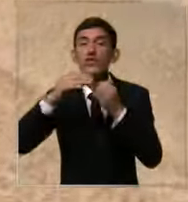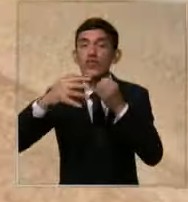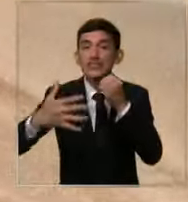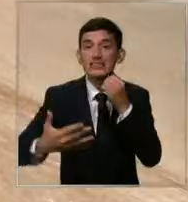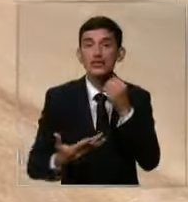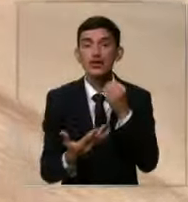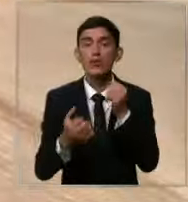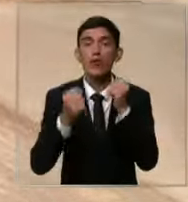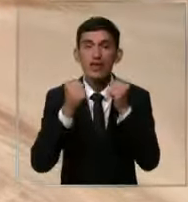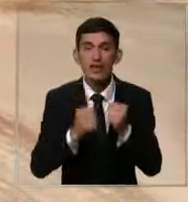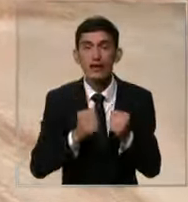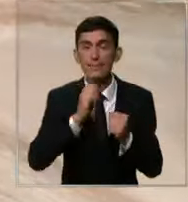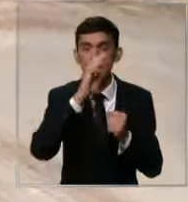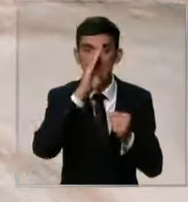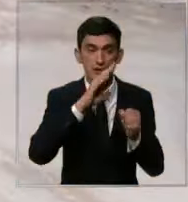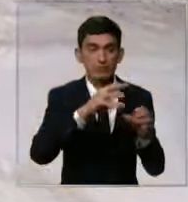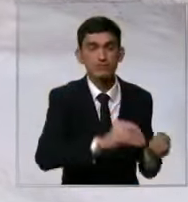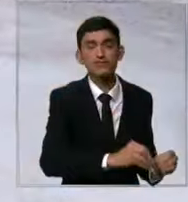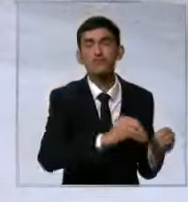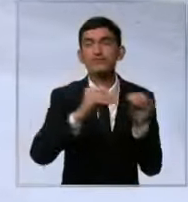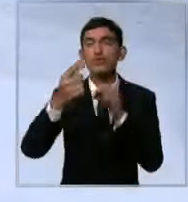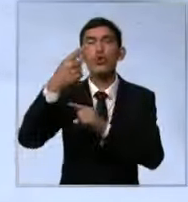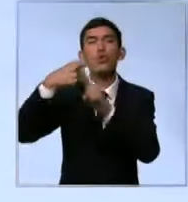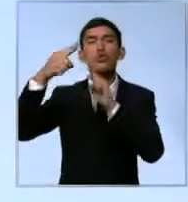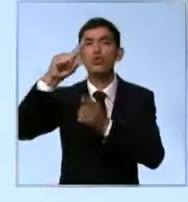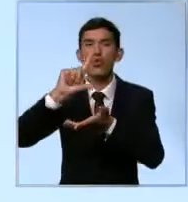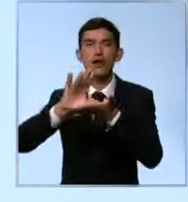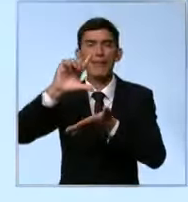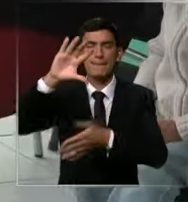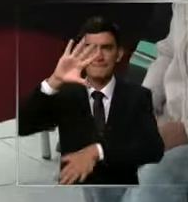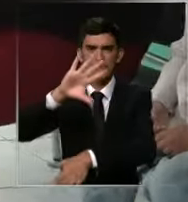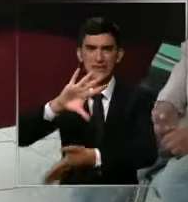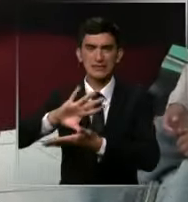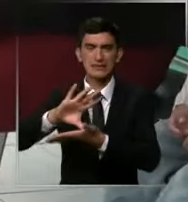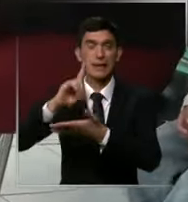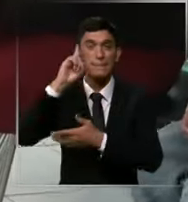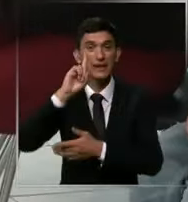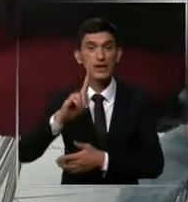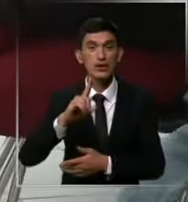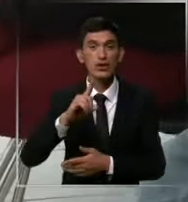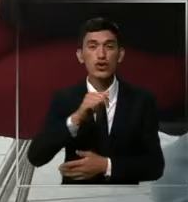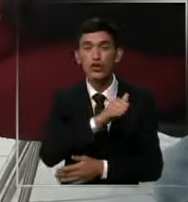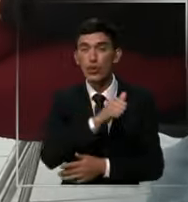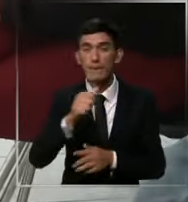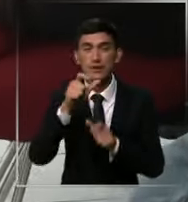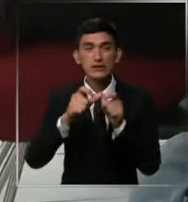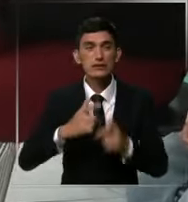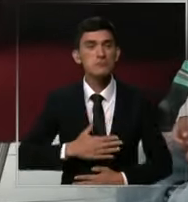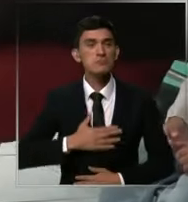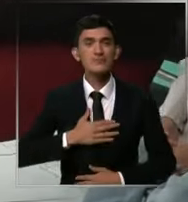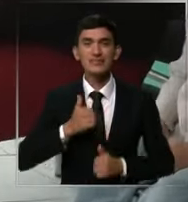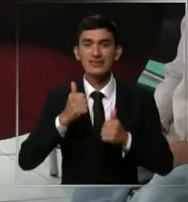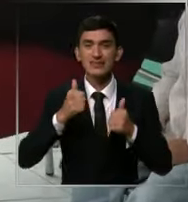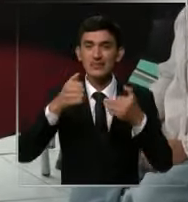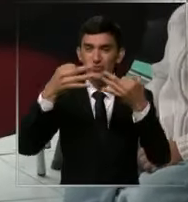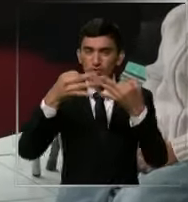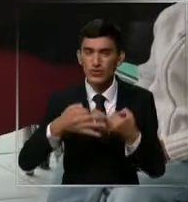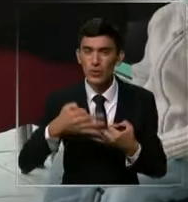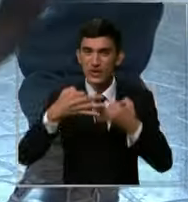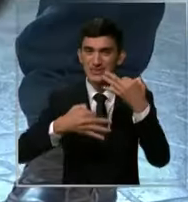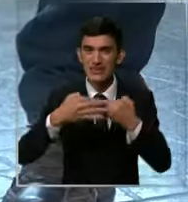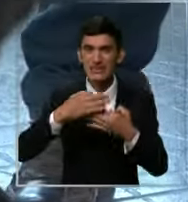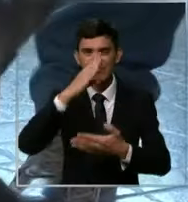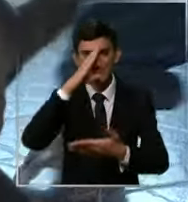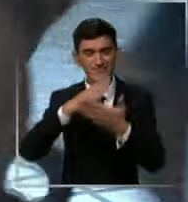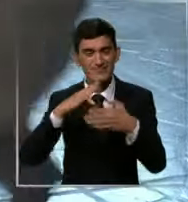los perros a caniles en otros lugares del país. Pero no todos quedaron conforme con la resolución judicial. Ahora, ¿cómo